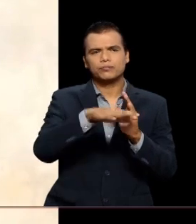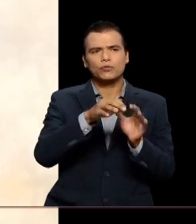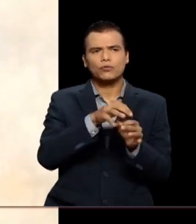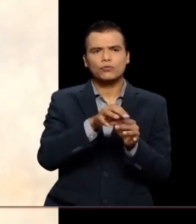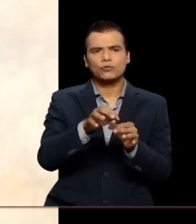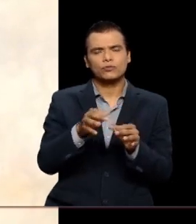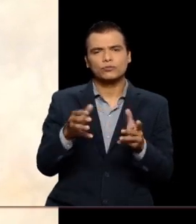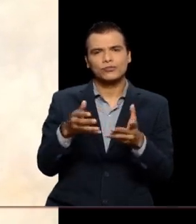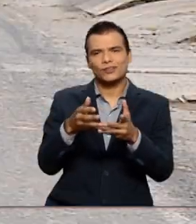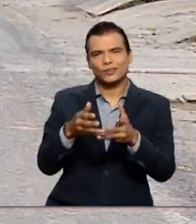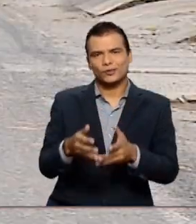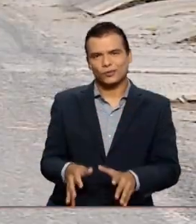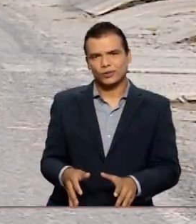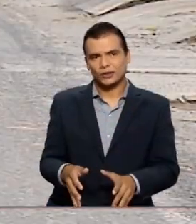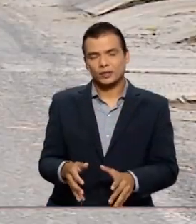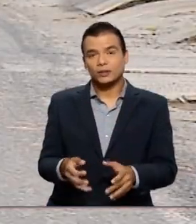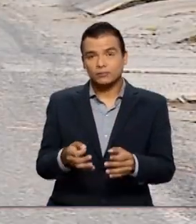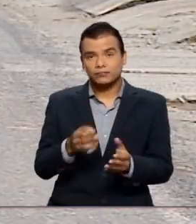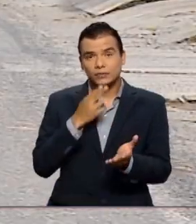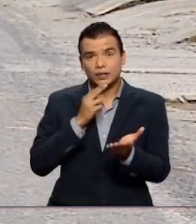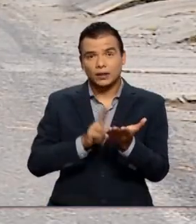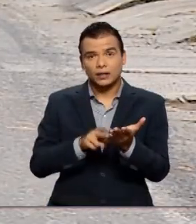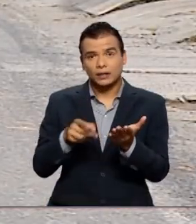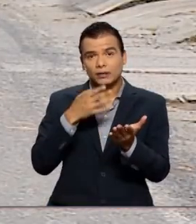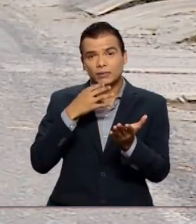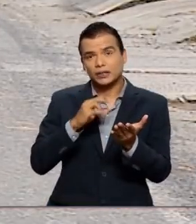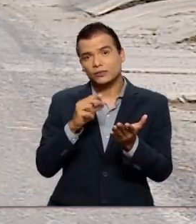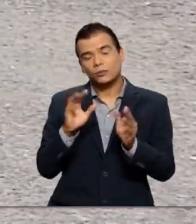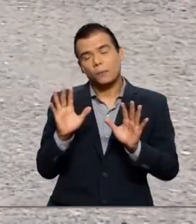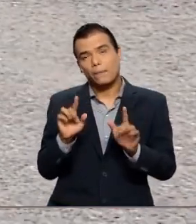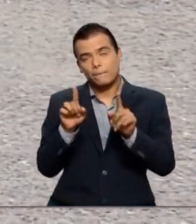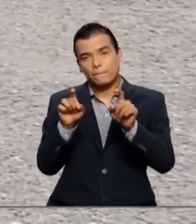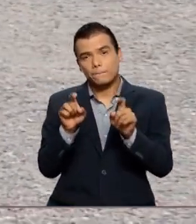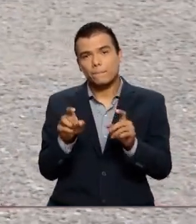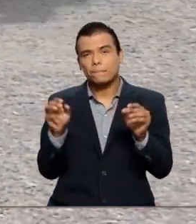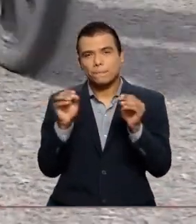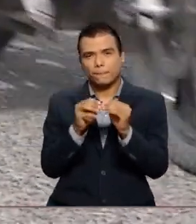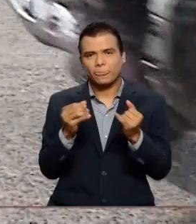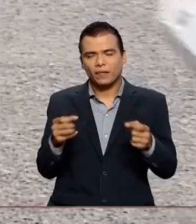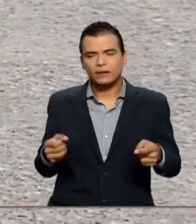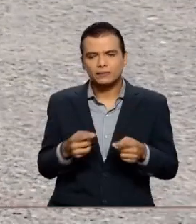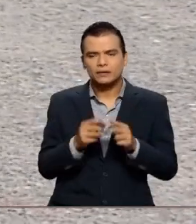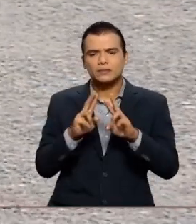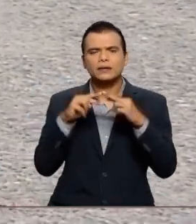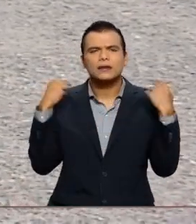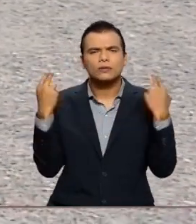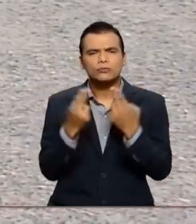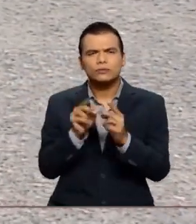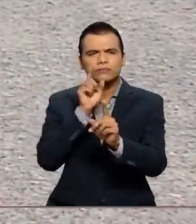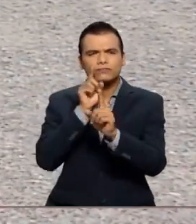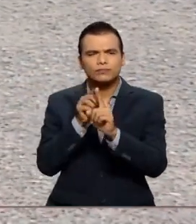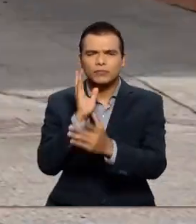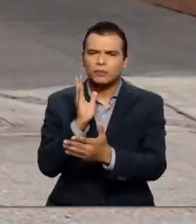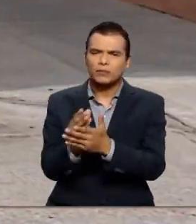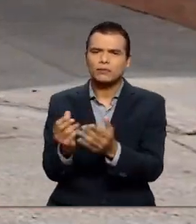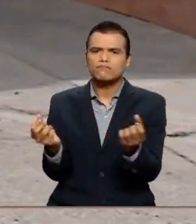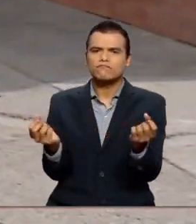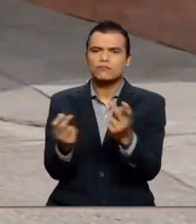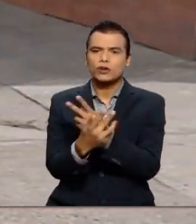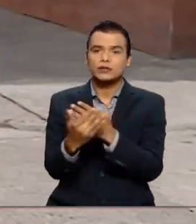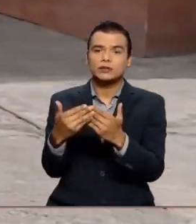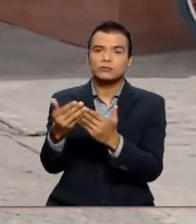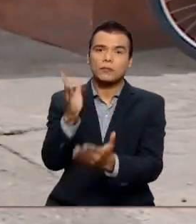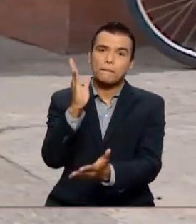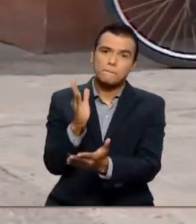de este documento. Las autoridades del municipio también desarrollarán una reunión extraordinaria para mitigar las acciones violentas que se puedan